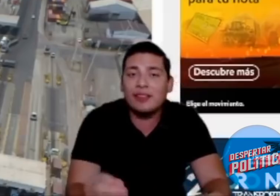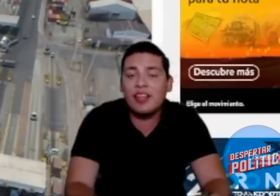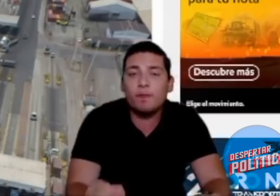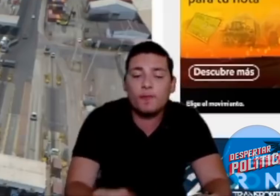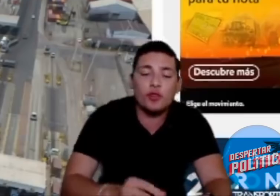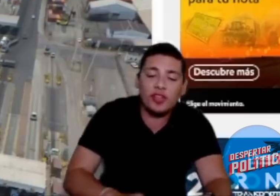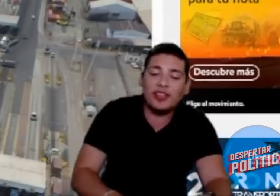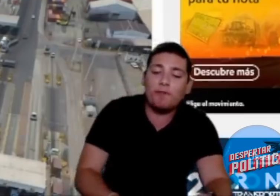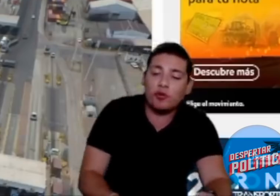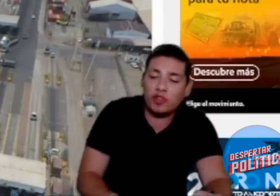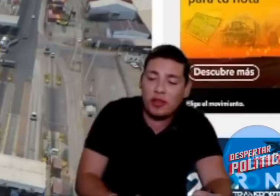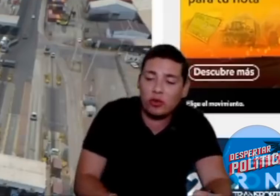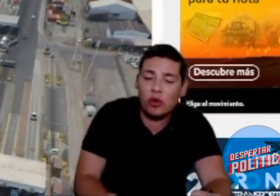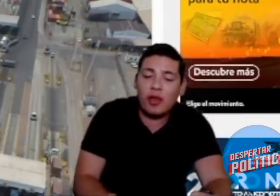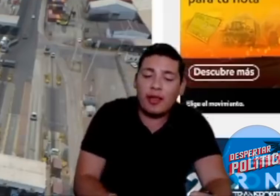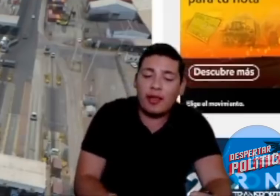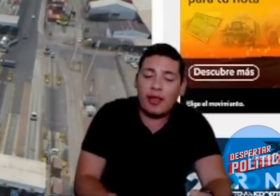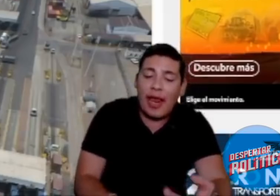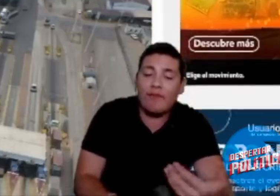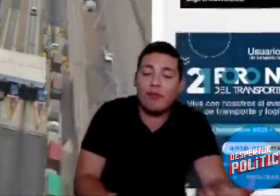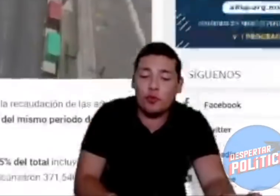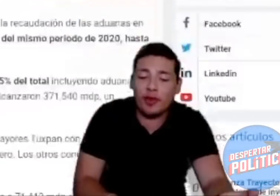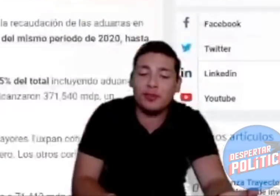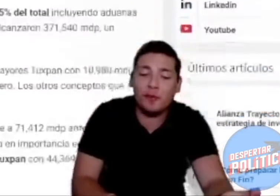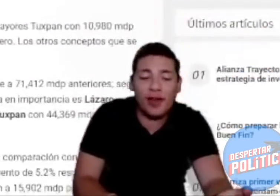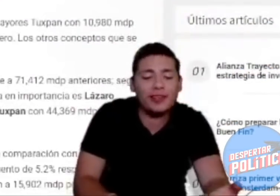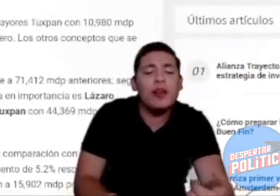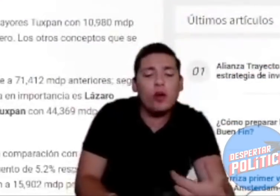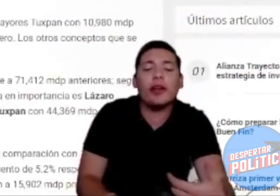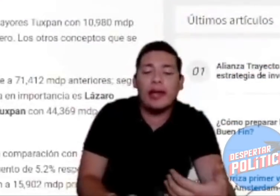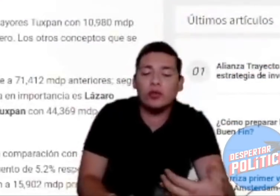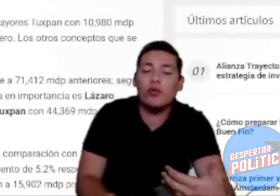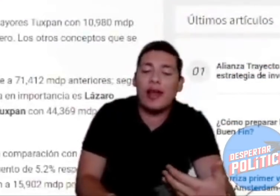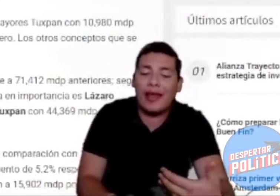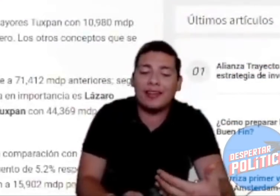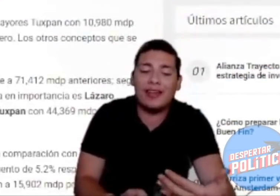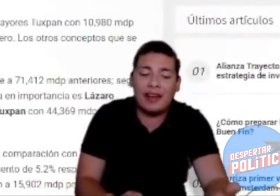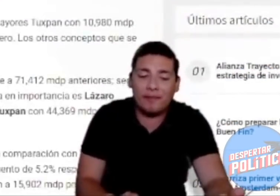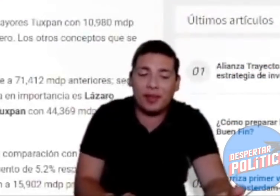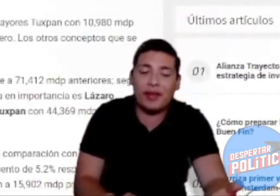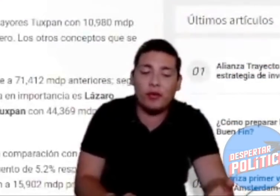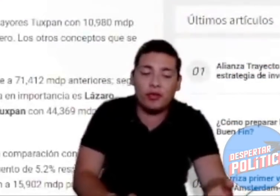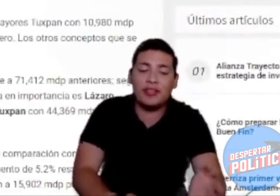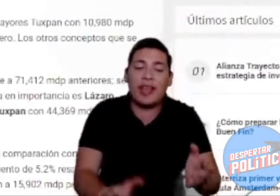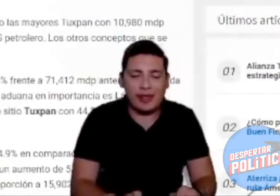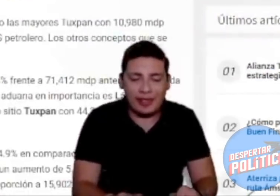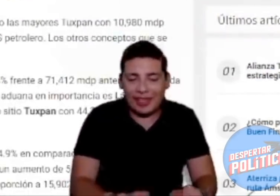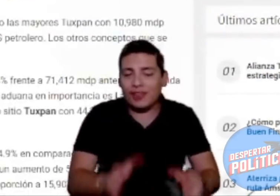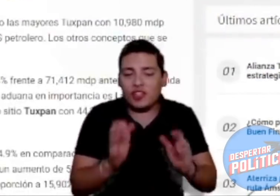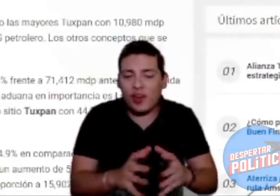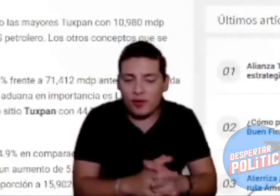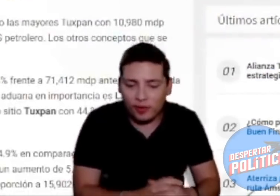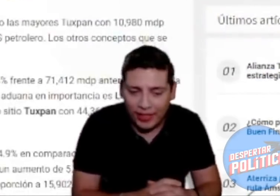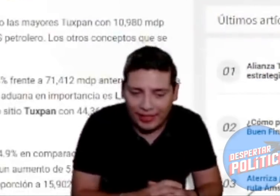en 6.7% en nuestro país, lo que es una excelente noticia. El